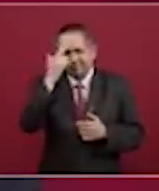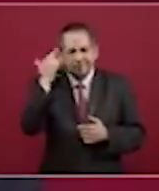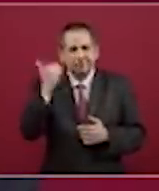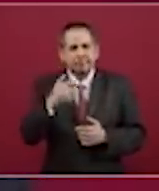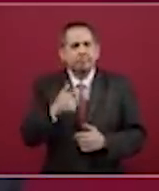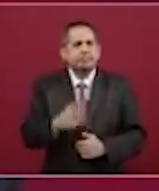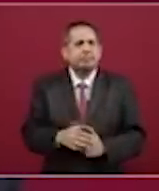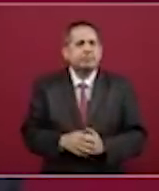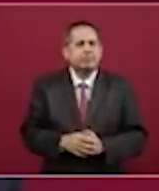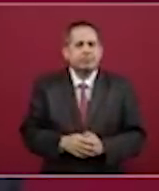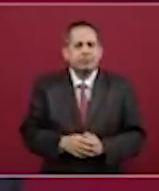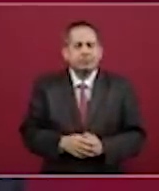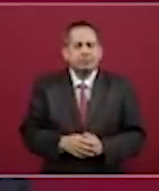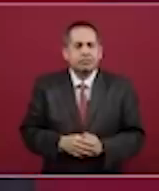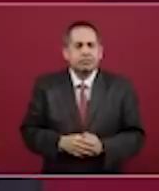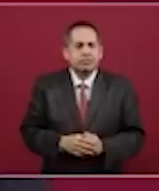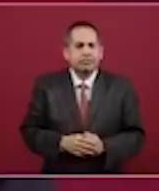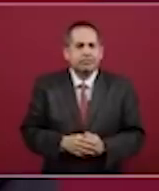cuando